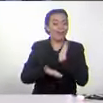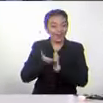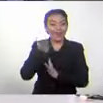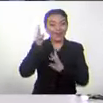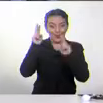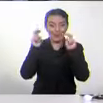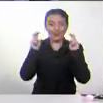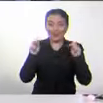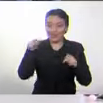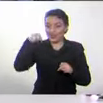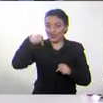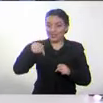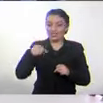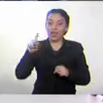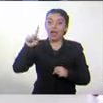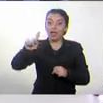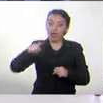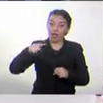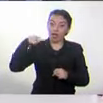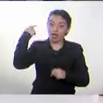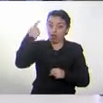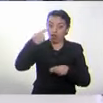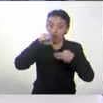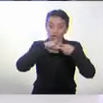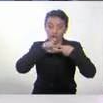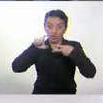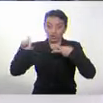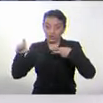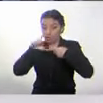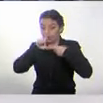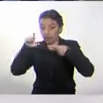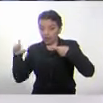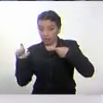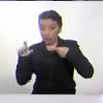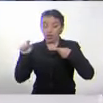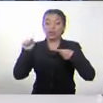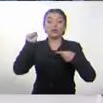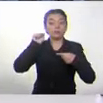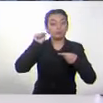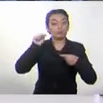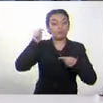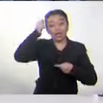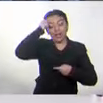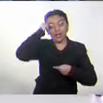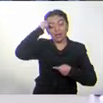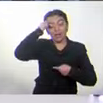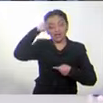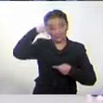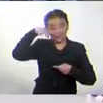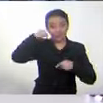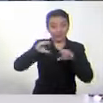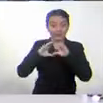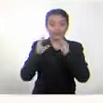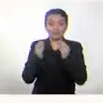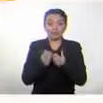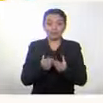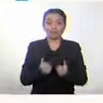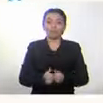próxima semana vuelvas a sintonizarnos para seguir aprendiendo en este espacio. Muchas gracias.